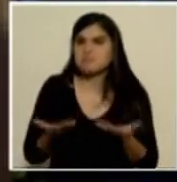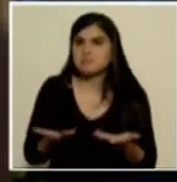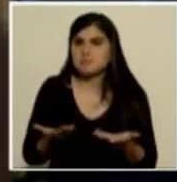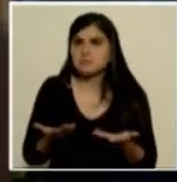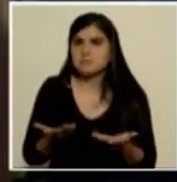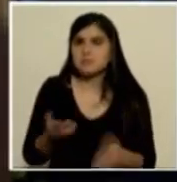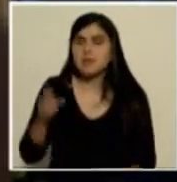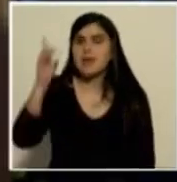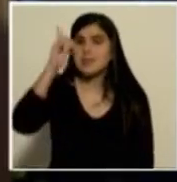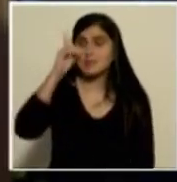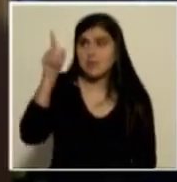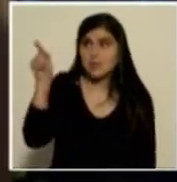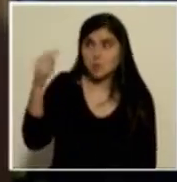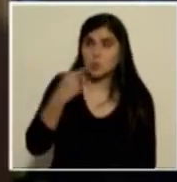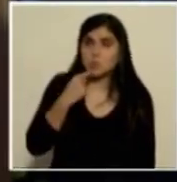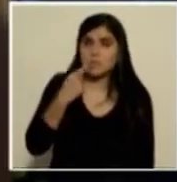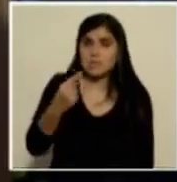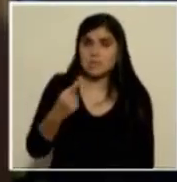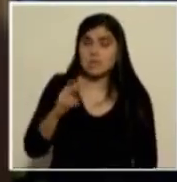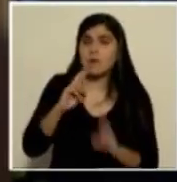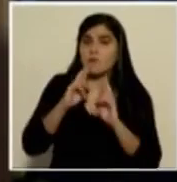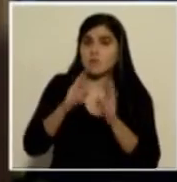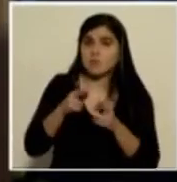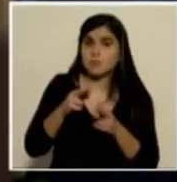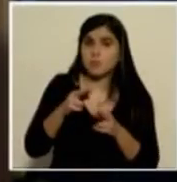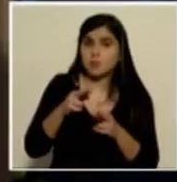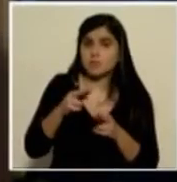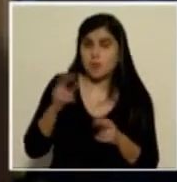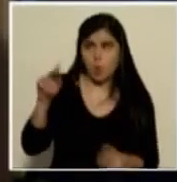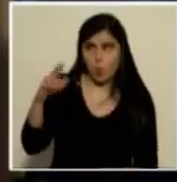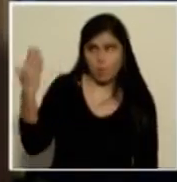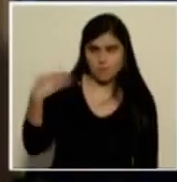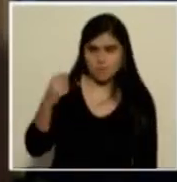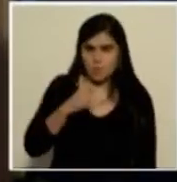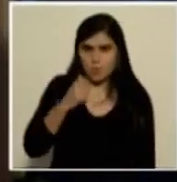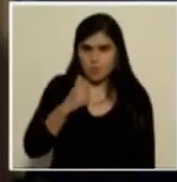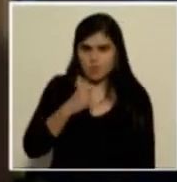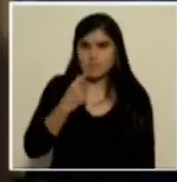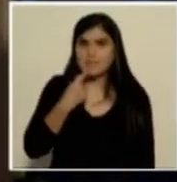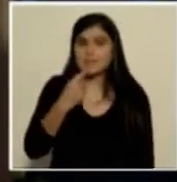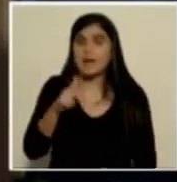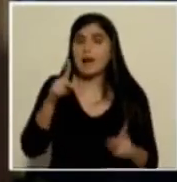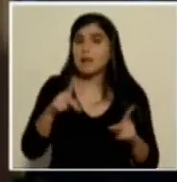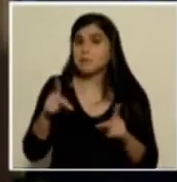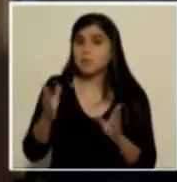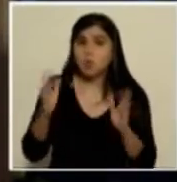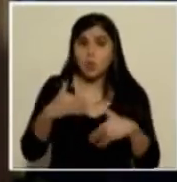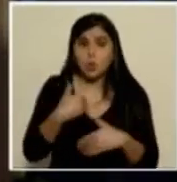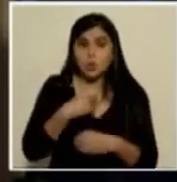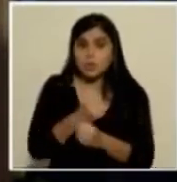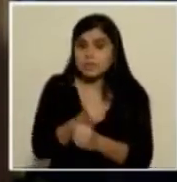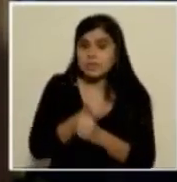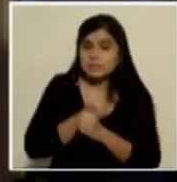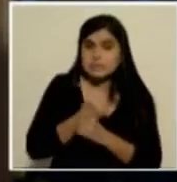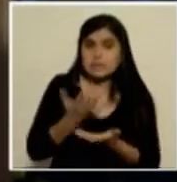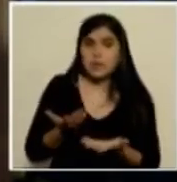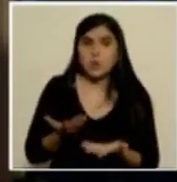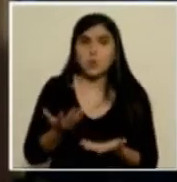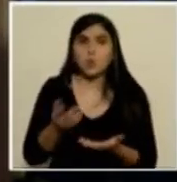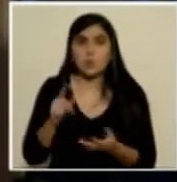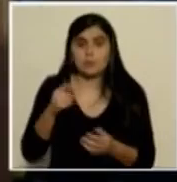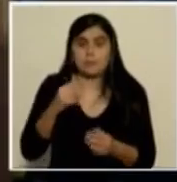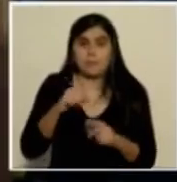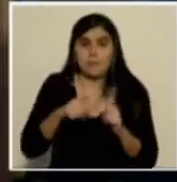decía ahorita, como respuesta a un colega, que le pedía a las personas que no tienen seguro, que si tenían algún malestar o algún